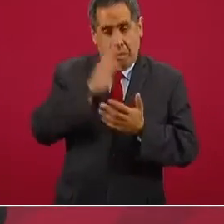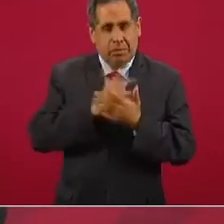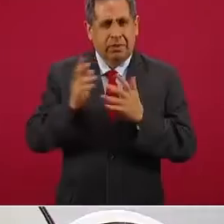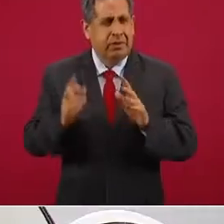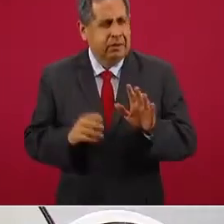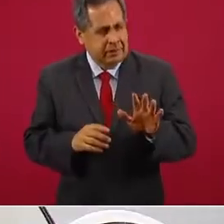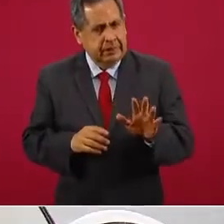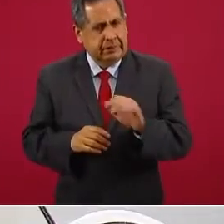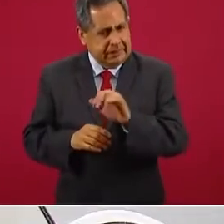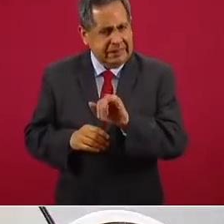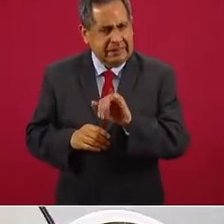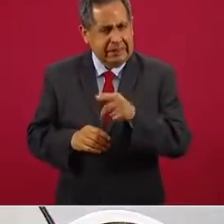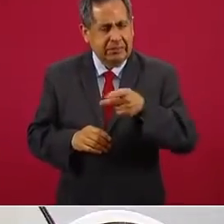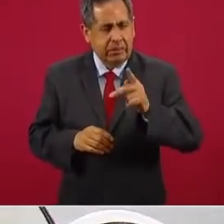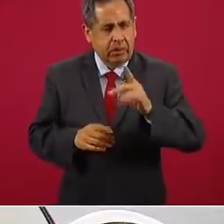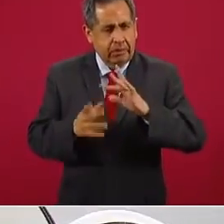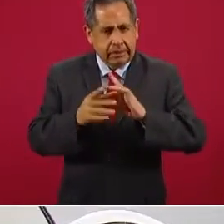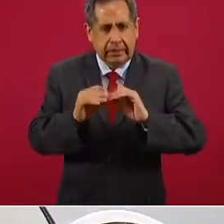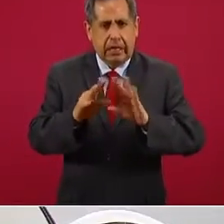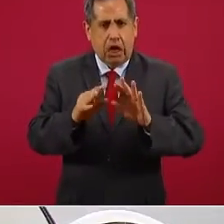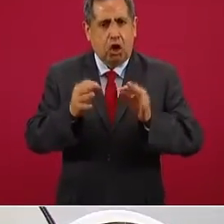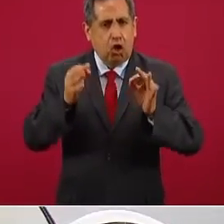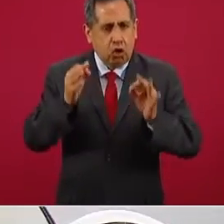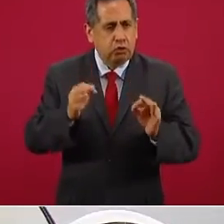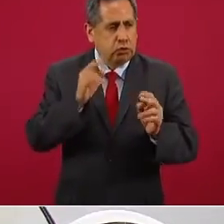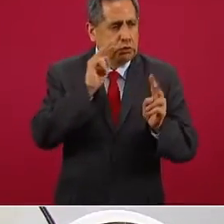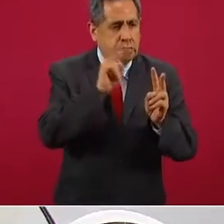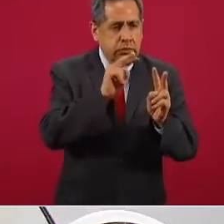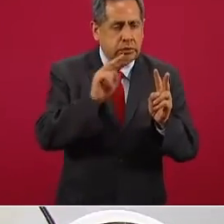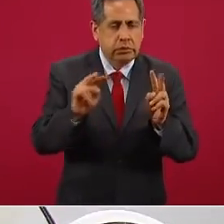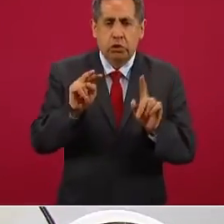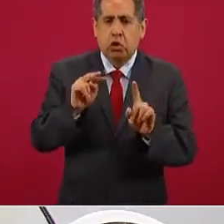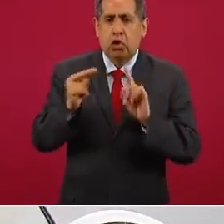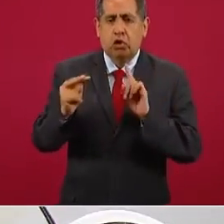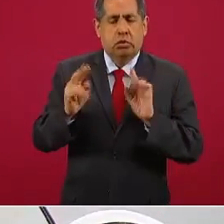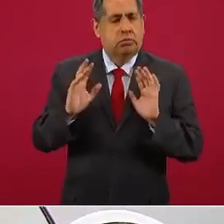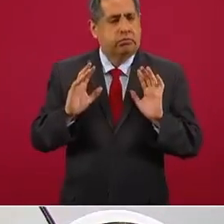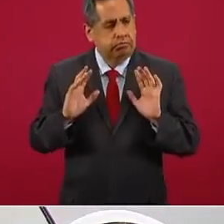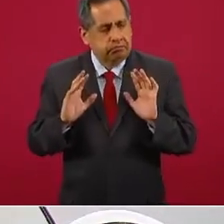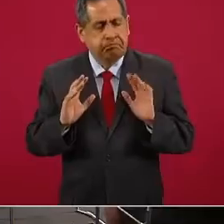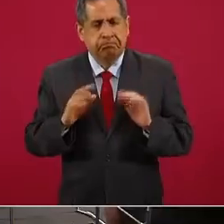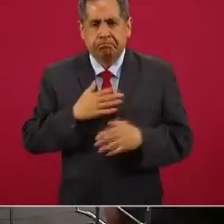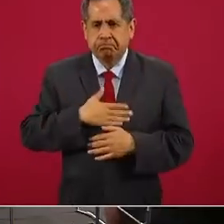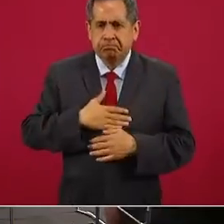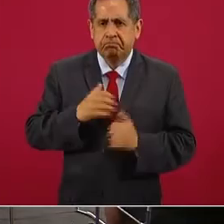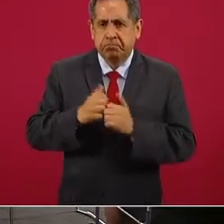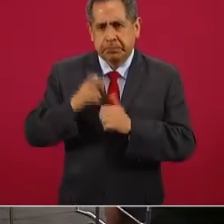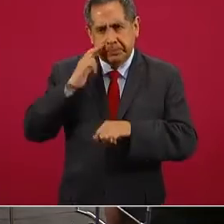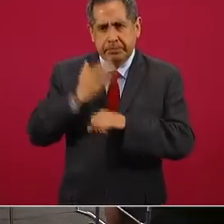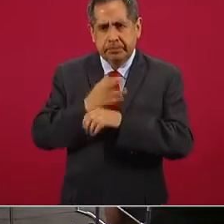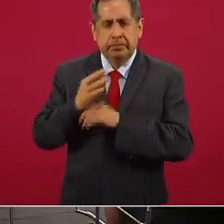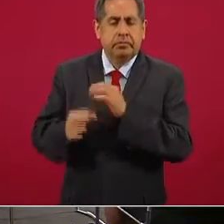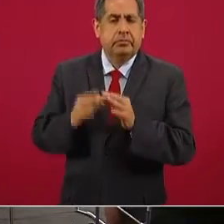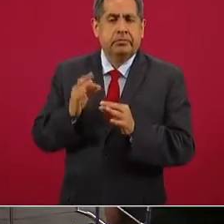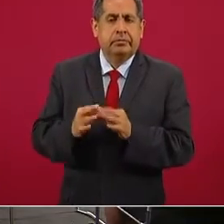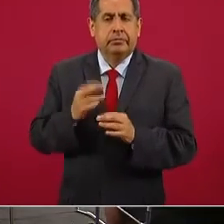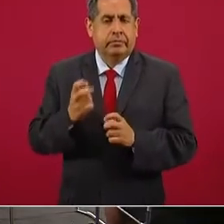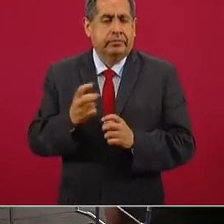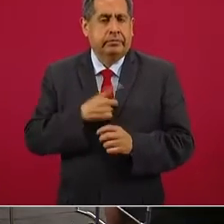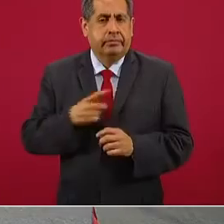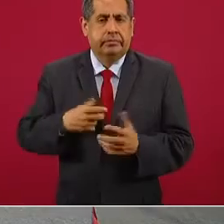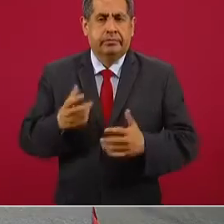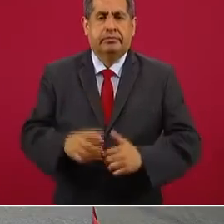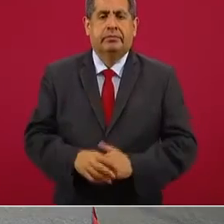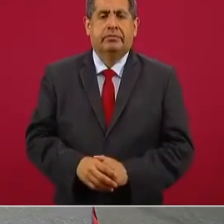Pues hay que ver las cosas con objetividad y actuar de manera responsable, como se debe de